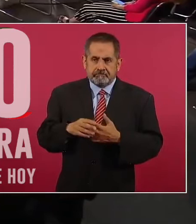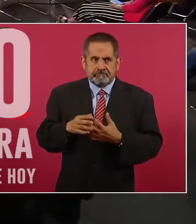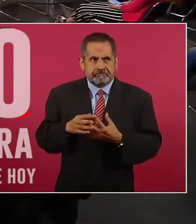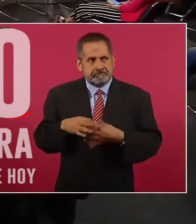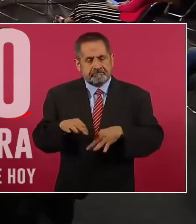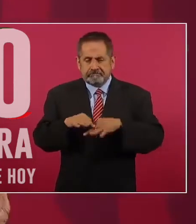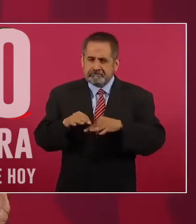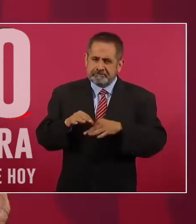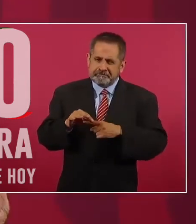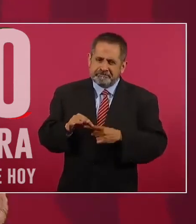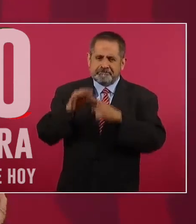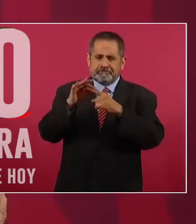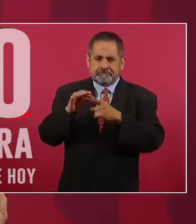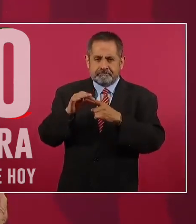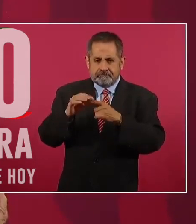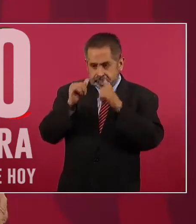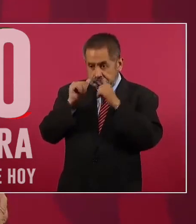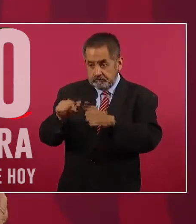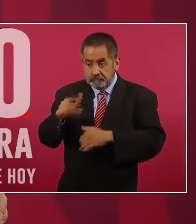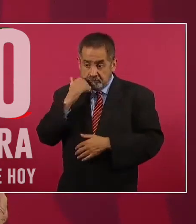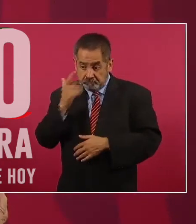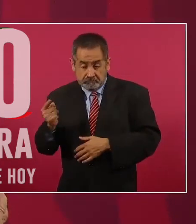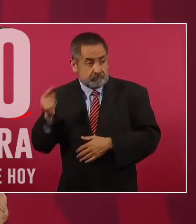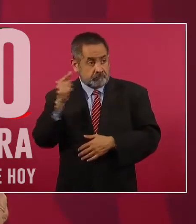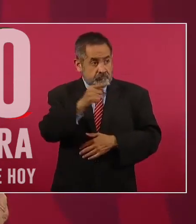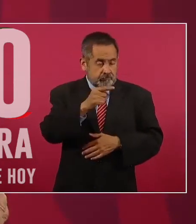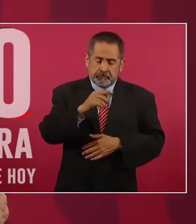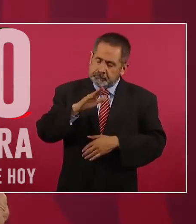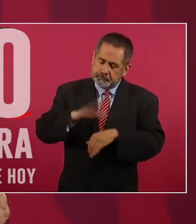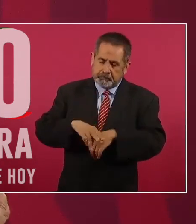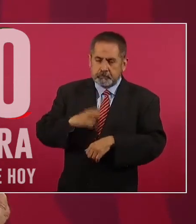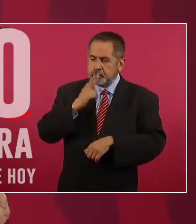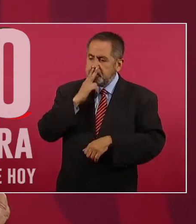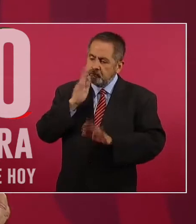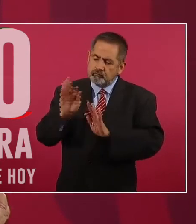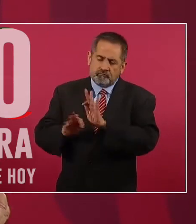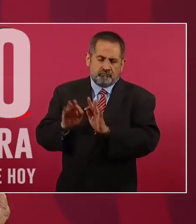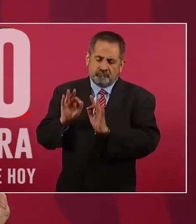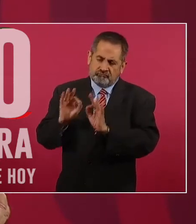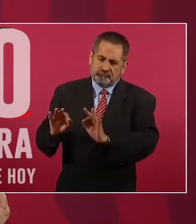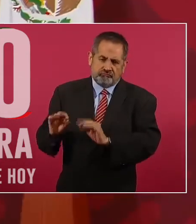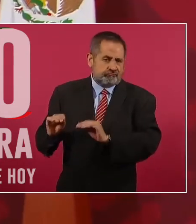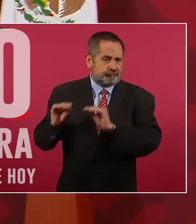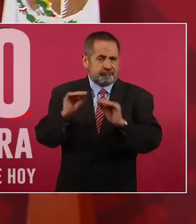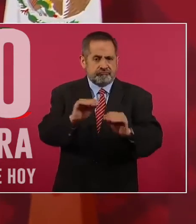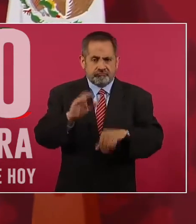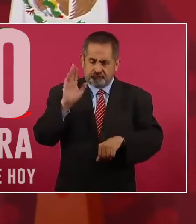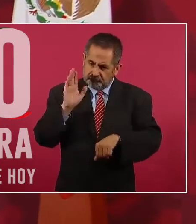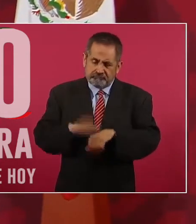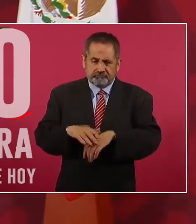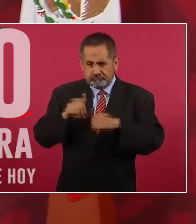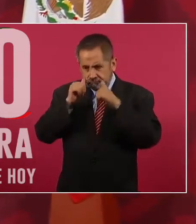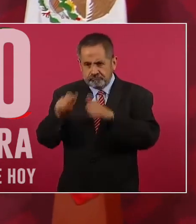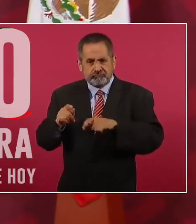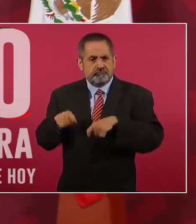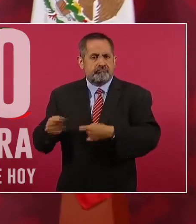especial a los especialistas que quieran ir a trabajar en estas regiones. Más